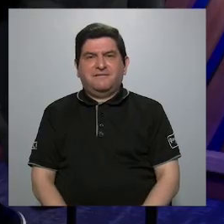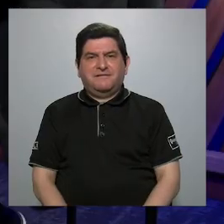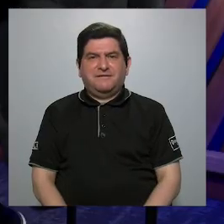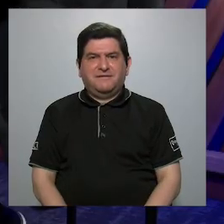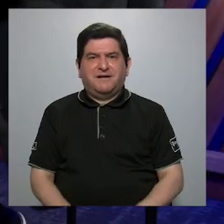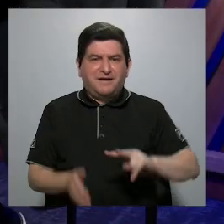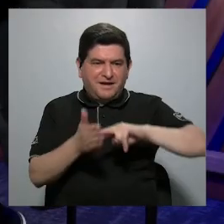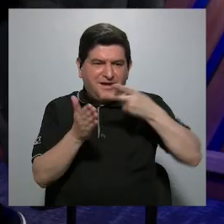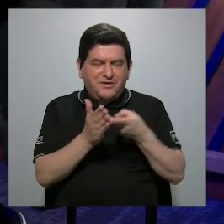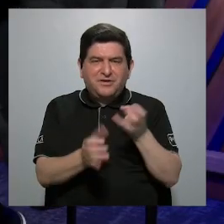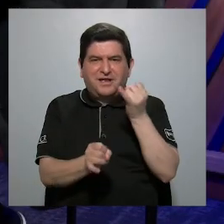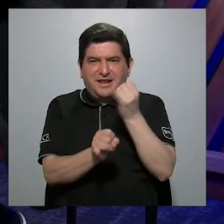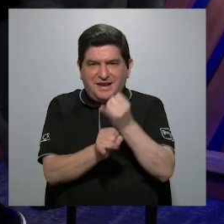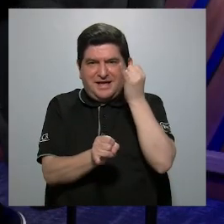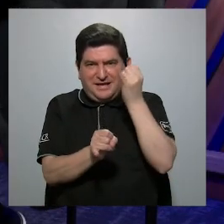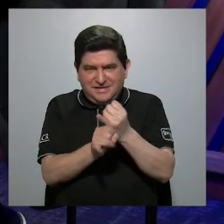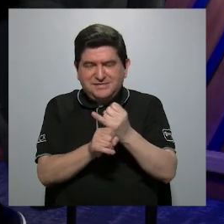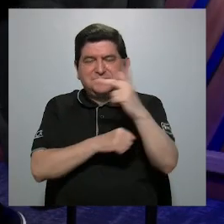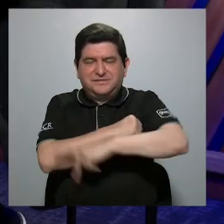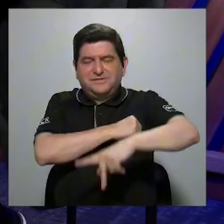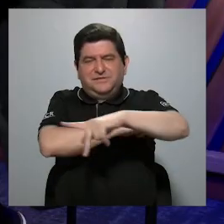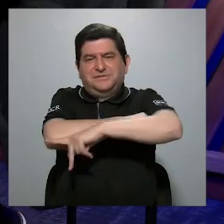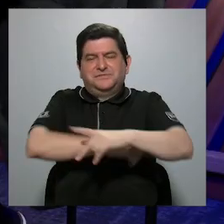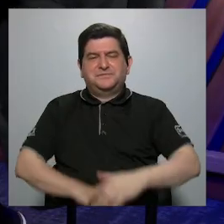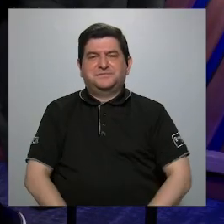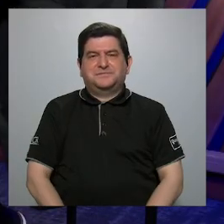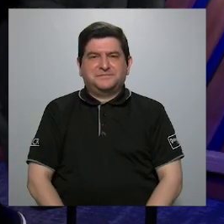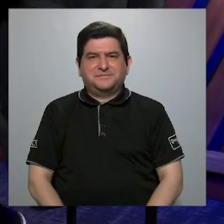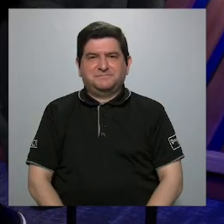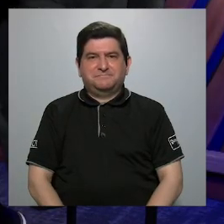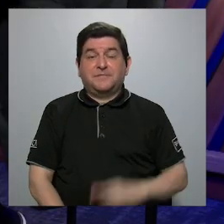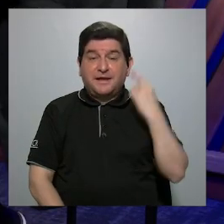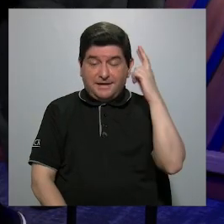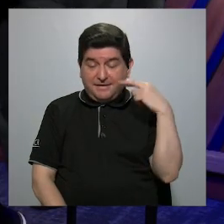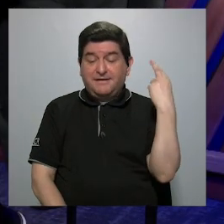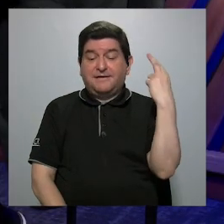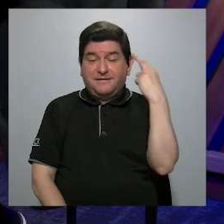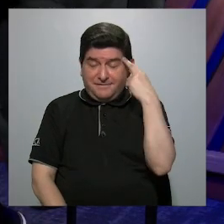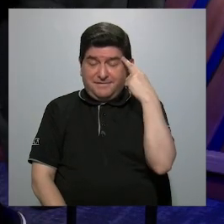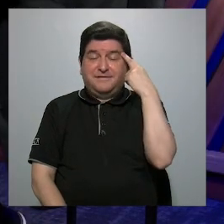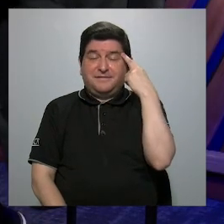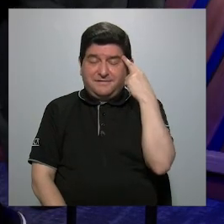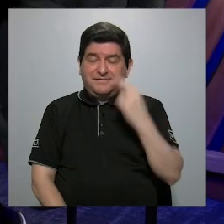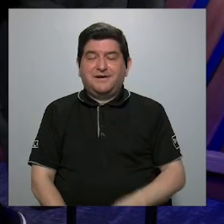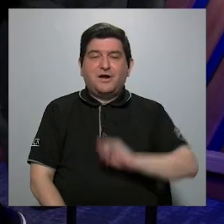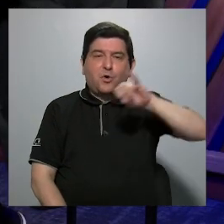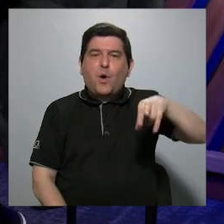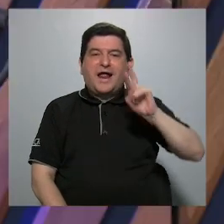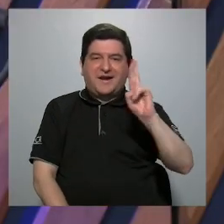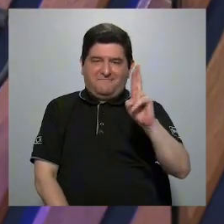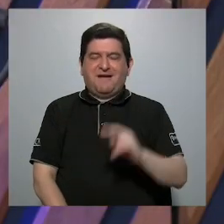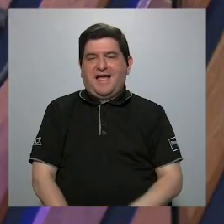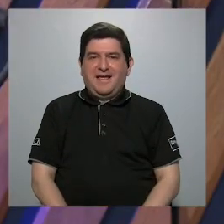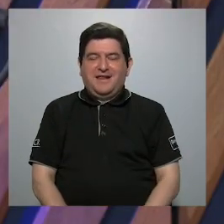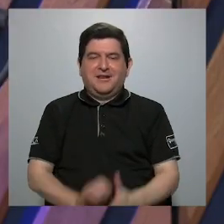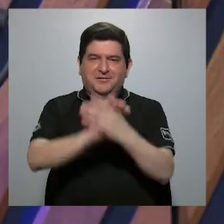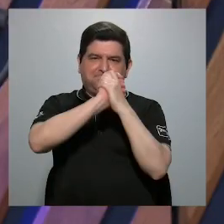es la institucionalidad de nuestro país. Y por eso, don Juan